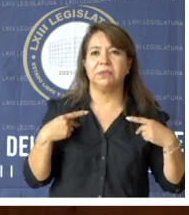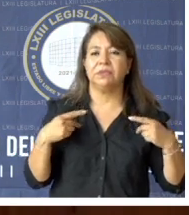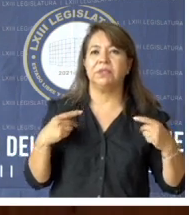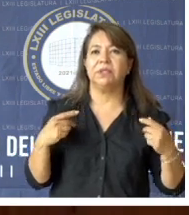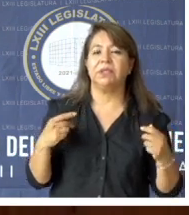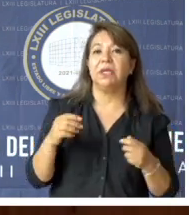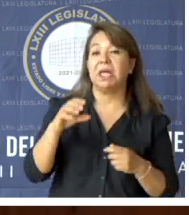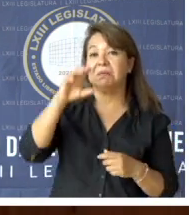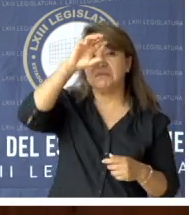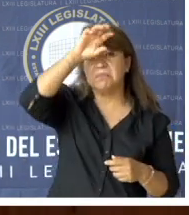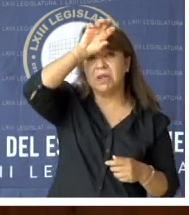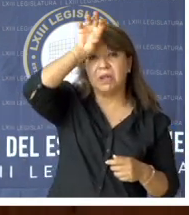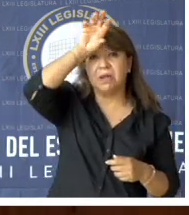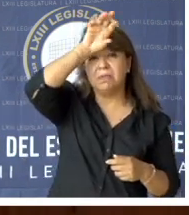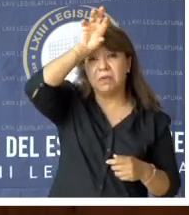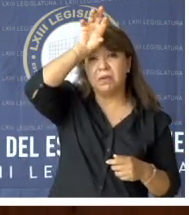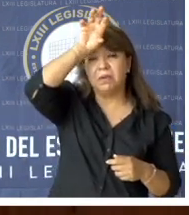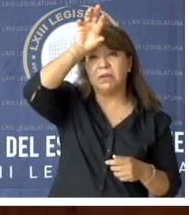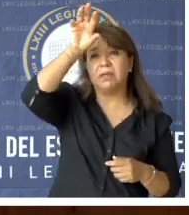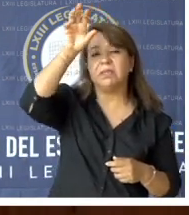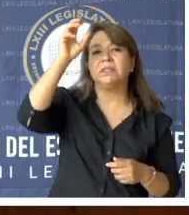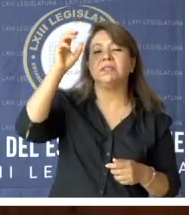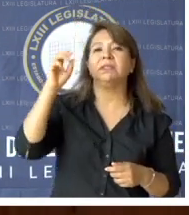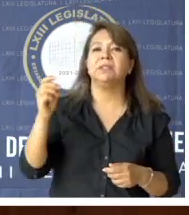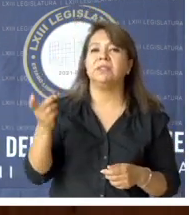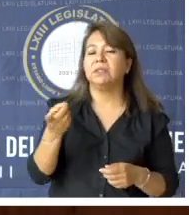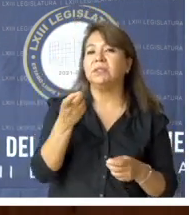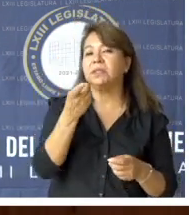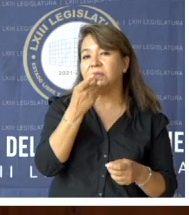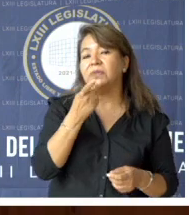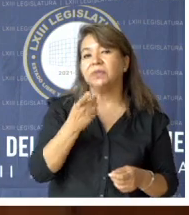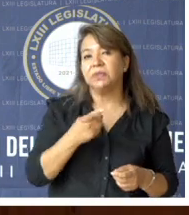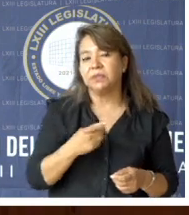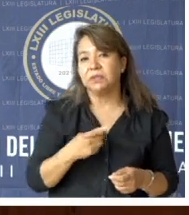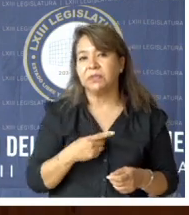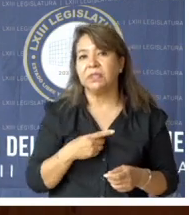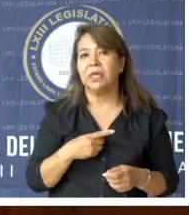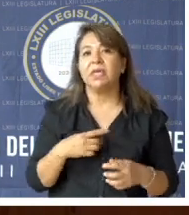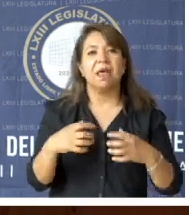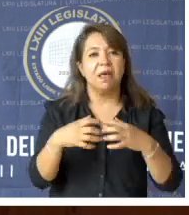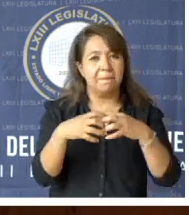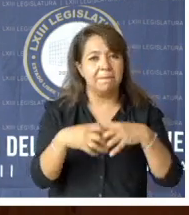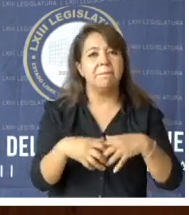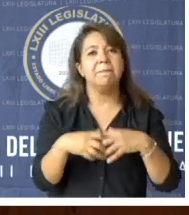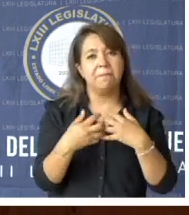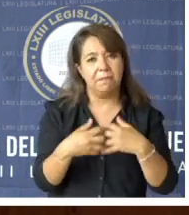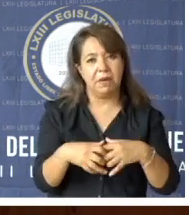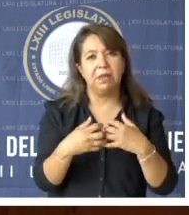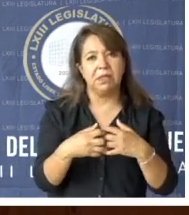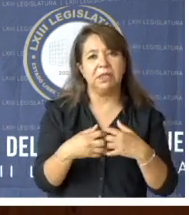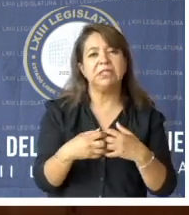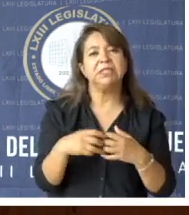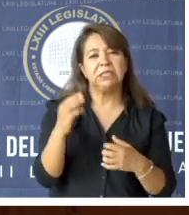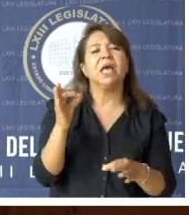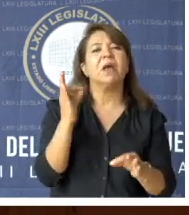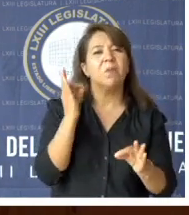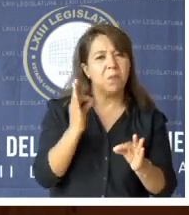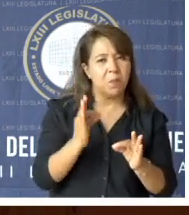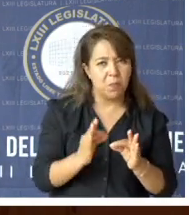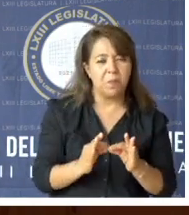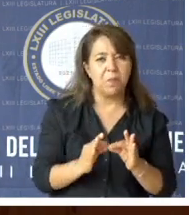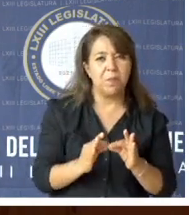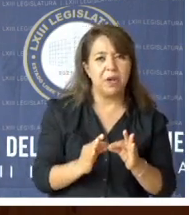sector minero. Nos han informado que algunas empresas mineras han cumplido en tiempo y forma con la distribución